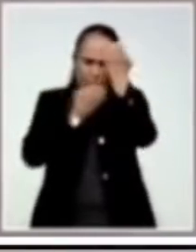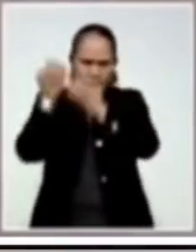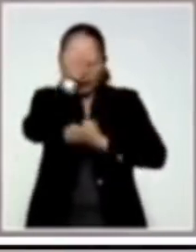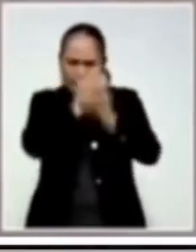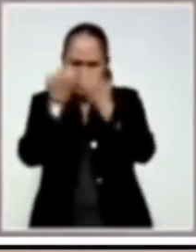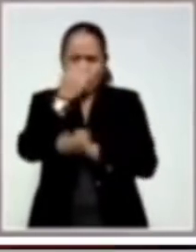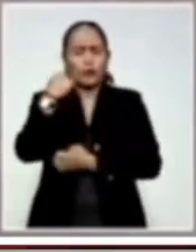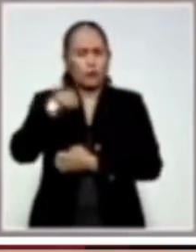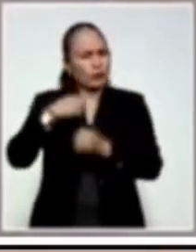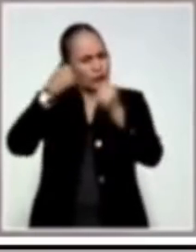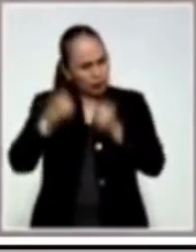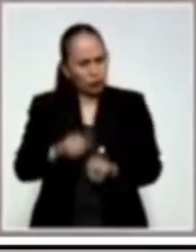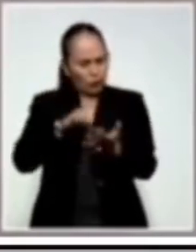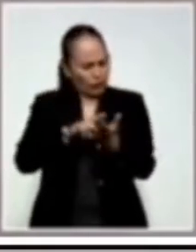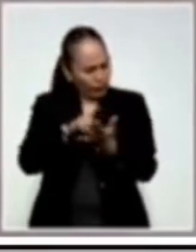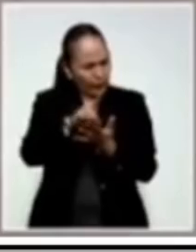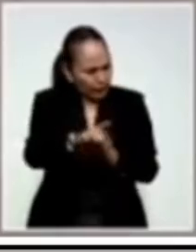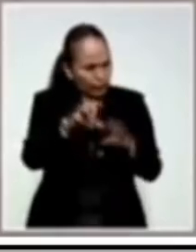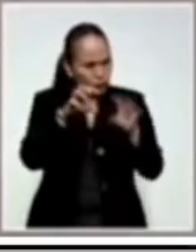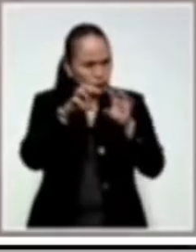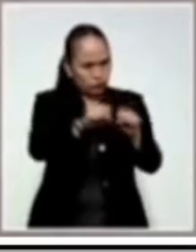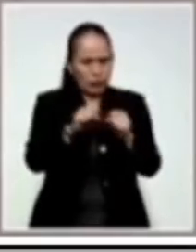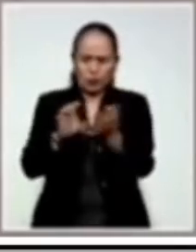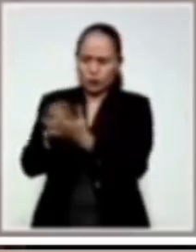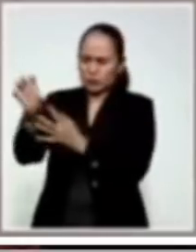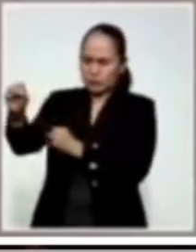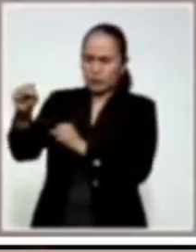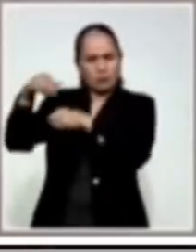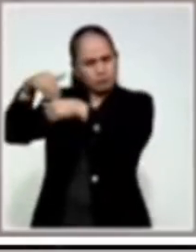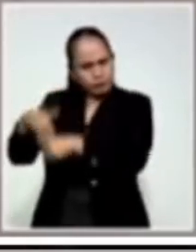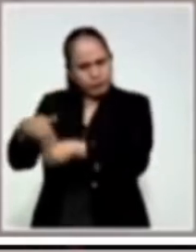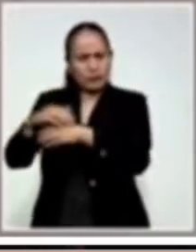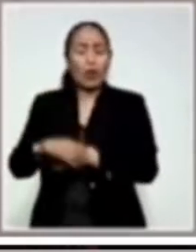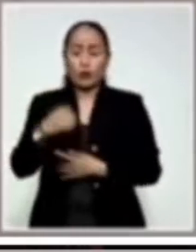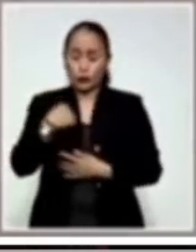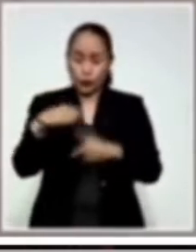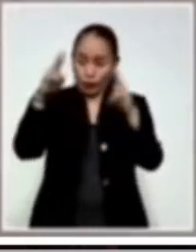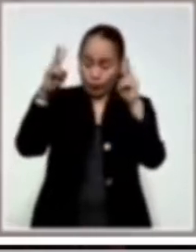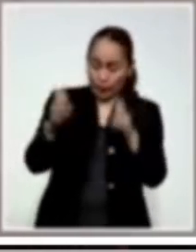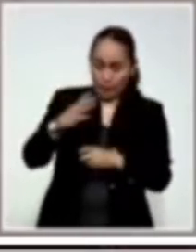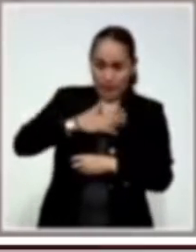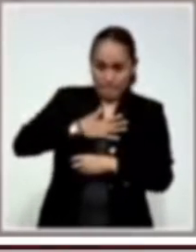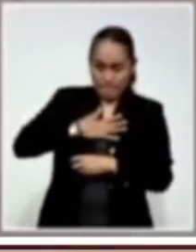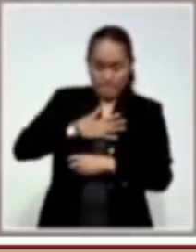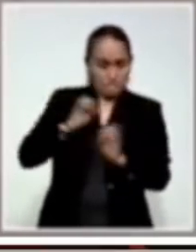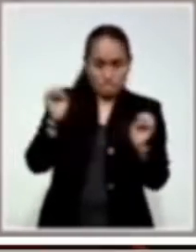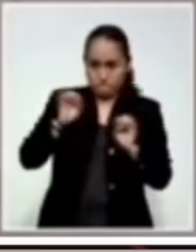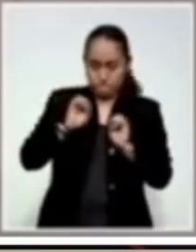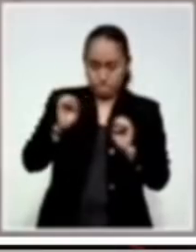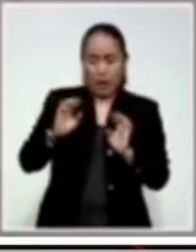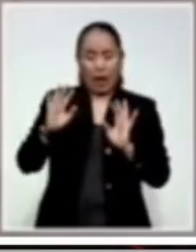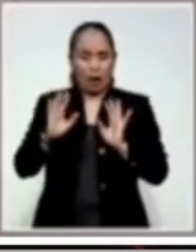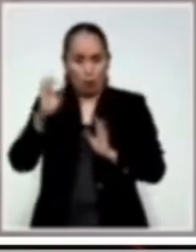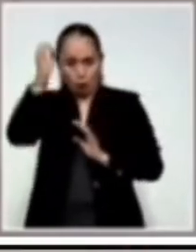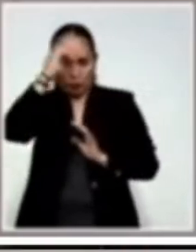resolverán conforme a derecho y de acuerdo con la Constitución. Yo no puedo opinar sobre un tema que está sub iudice y que además